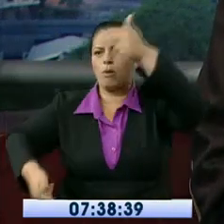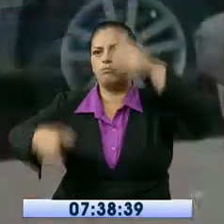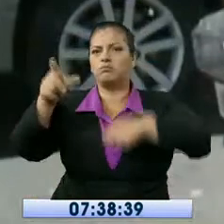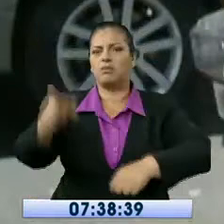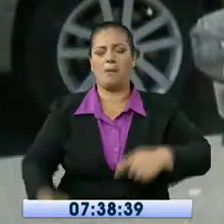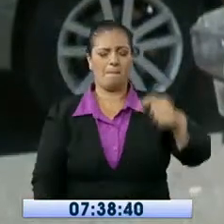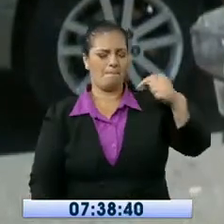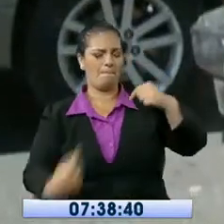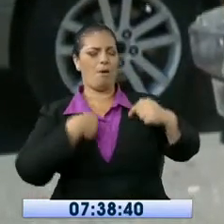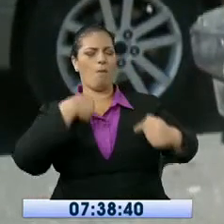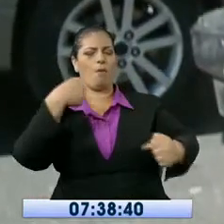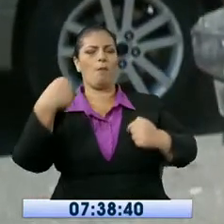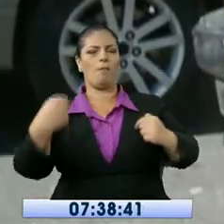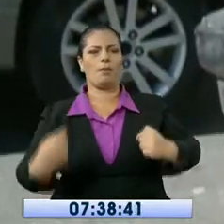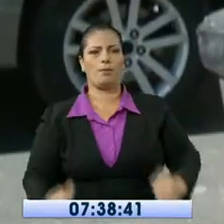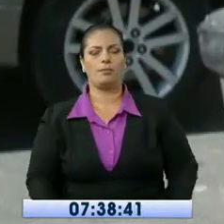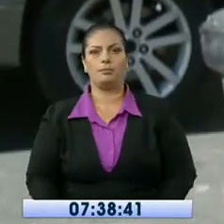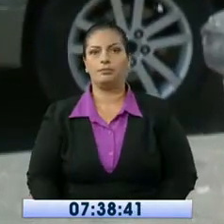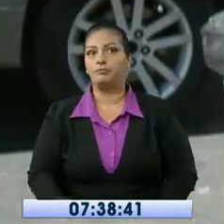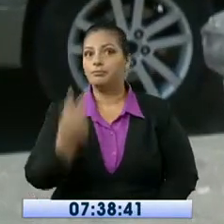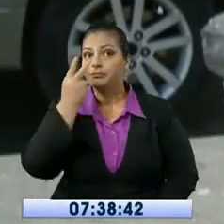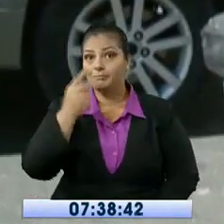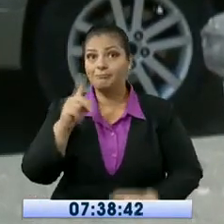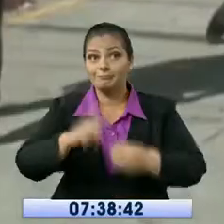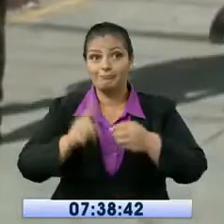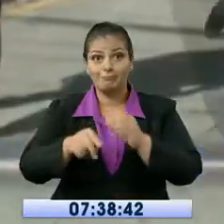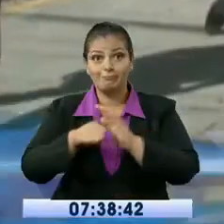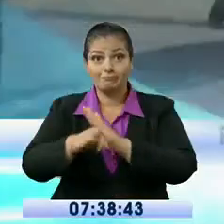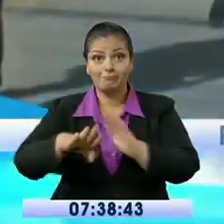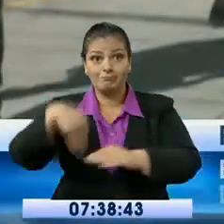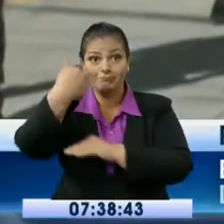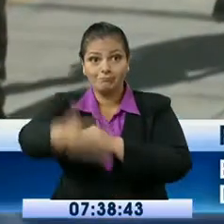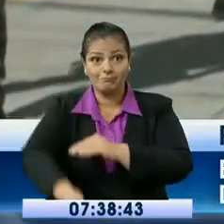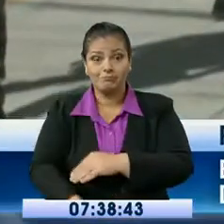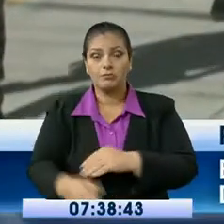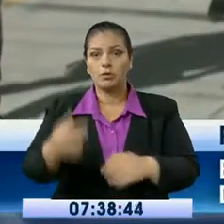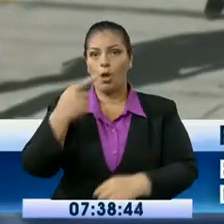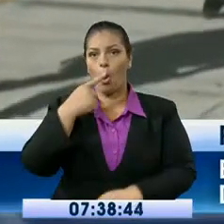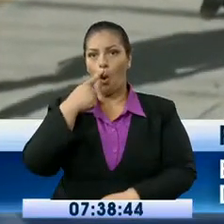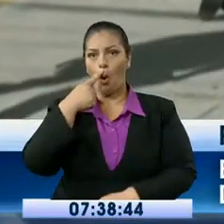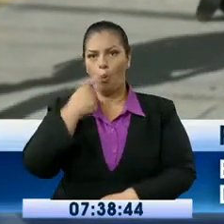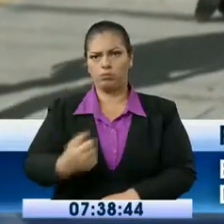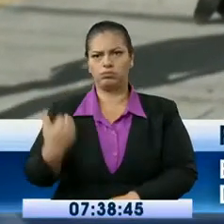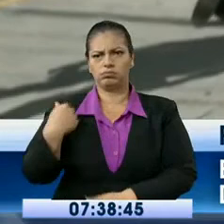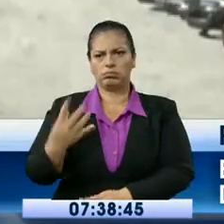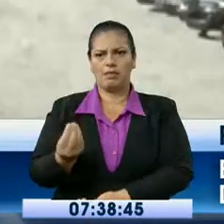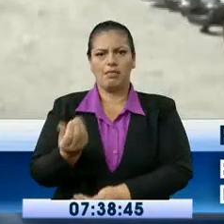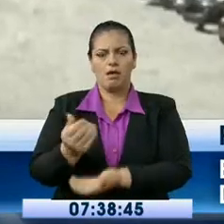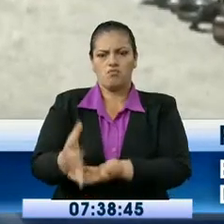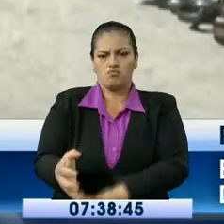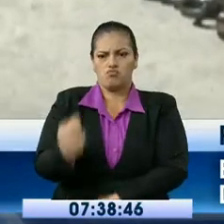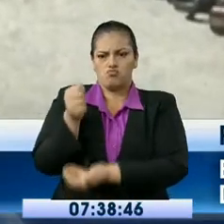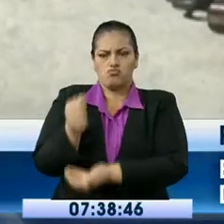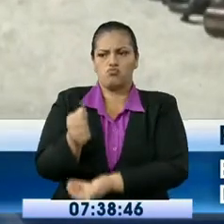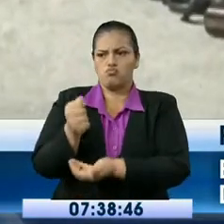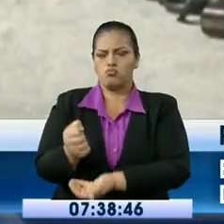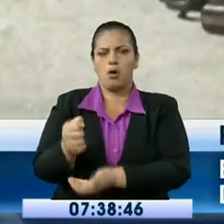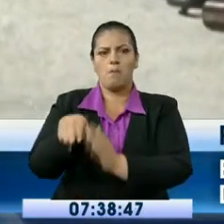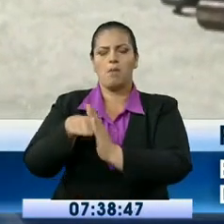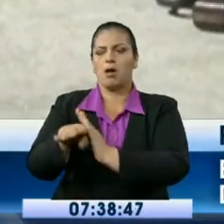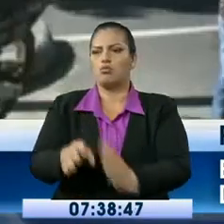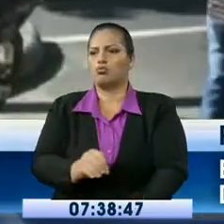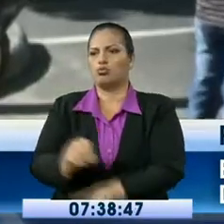cuando los guardias iban a ser la entrega de las duras repletas de dinero fueron sorprendidos por cuatro sujetos que fuertemente armados se apoderaron de las bolsas